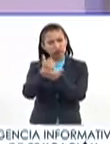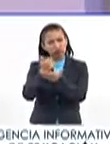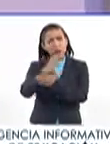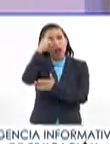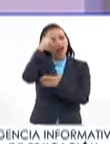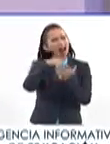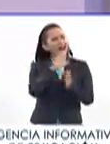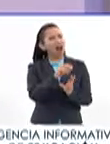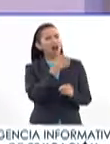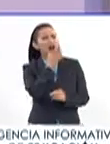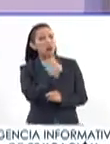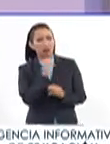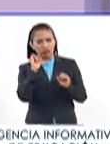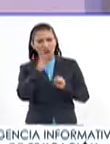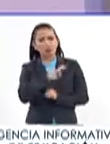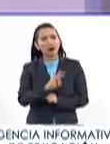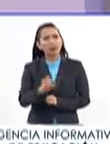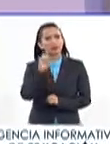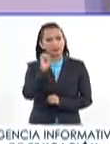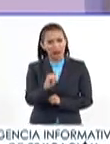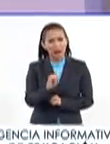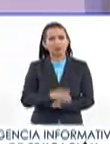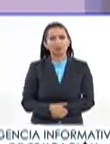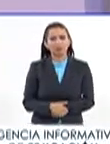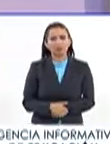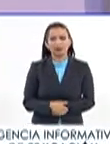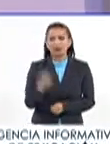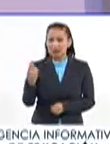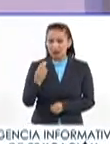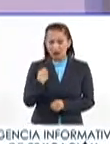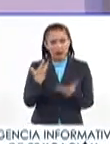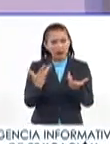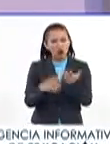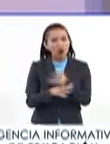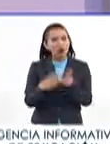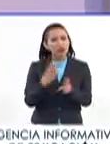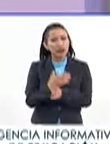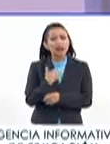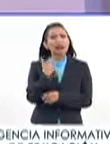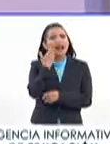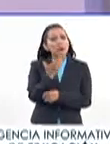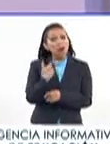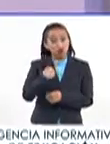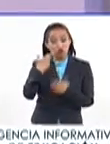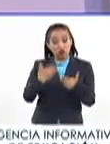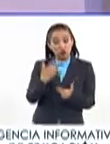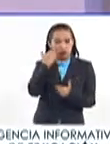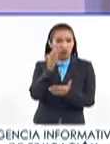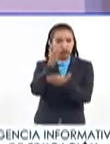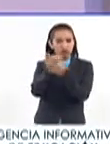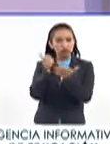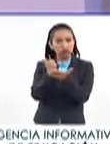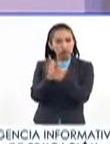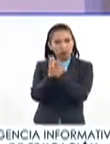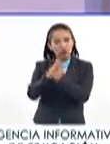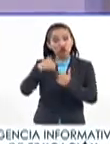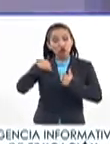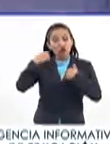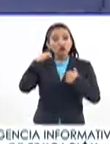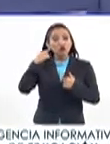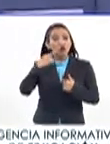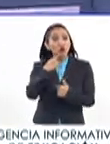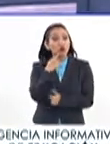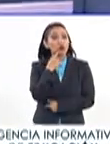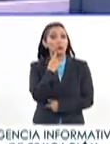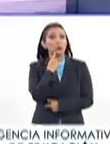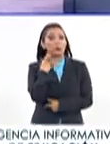veces pensamos, ay, no puedo, pero claro que nosotros podemos. Estamos haciendo muchas cosas y queremos, en mi caso, quiero participar. Yo soy un sordo,